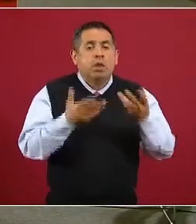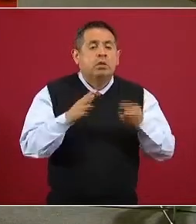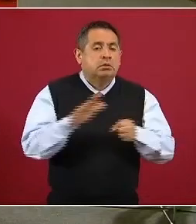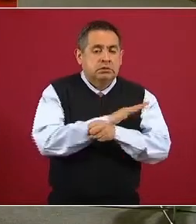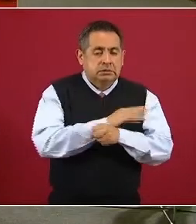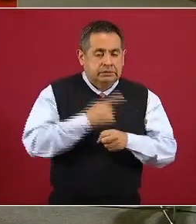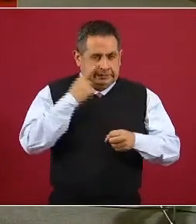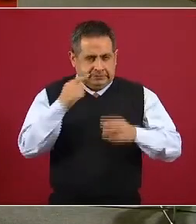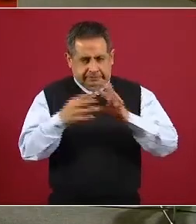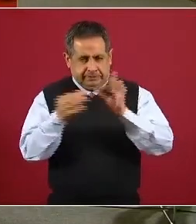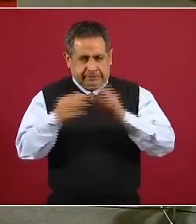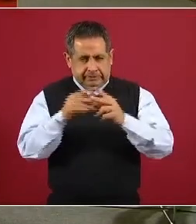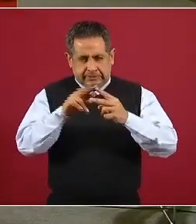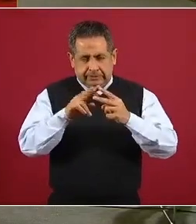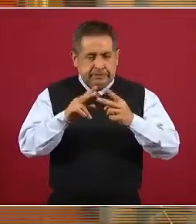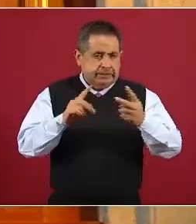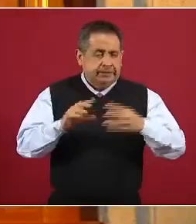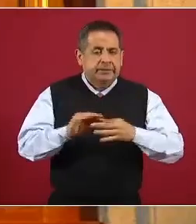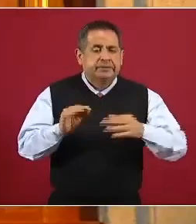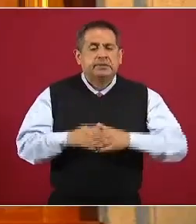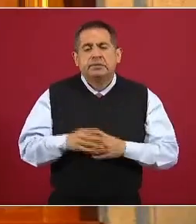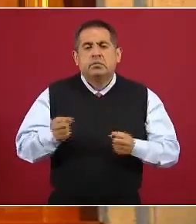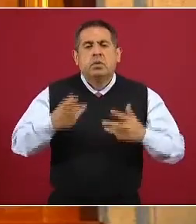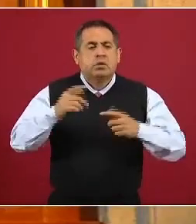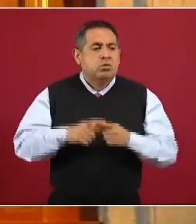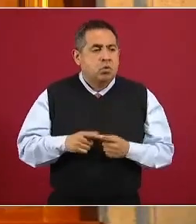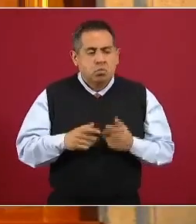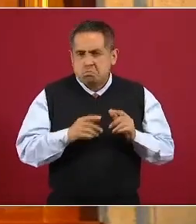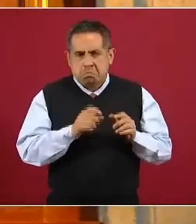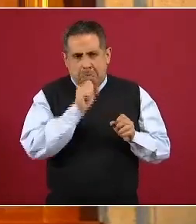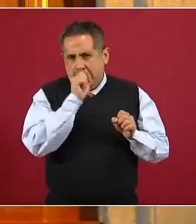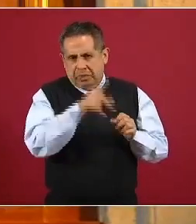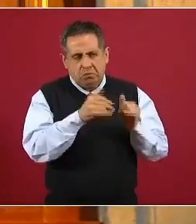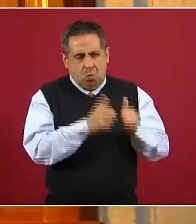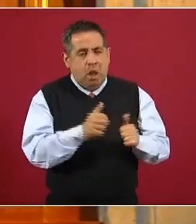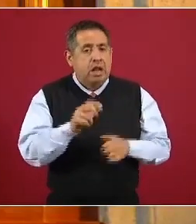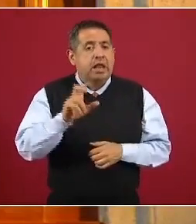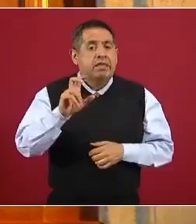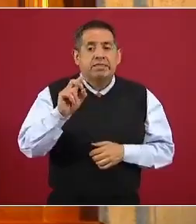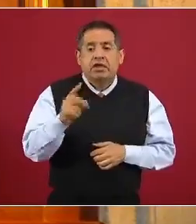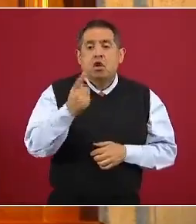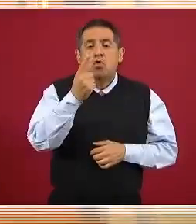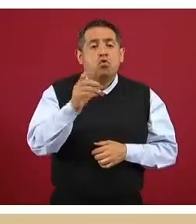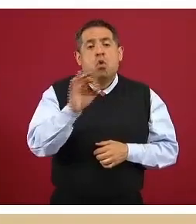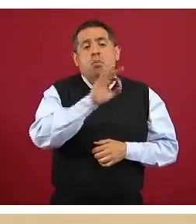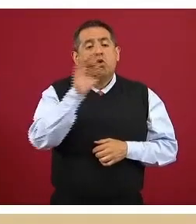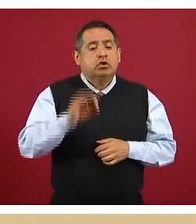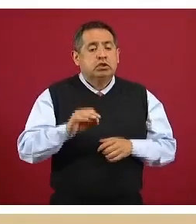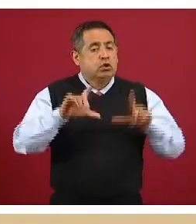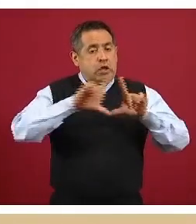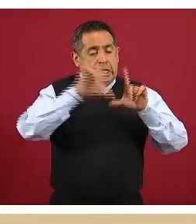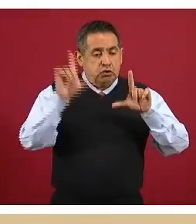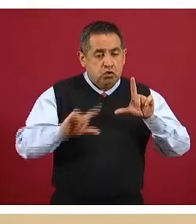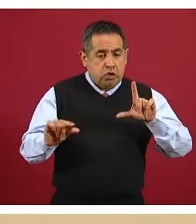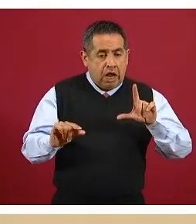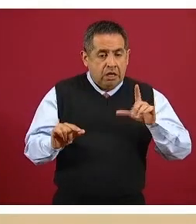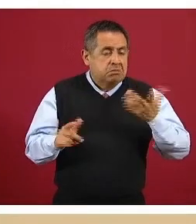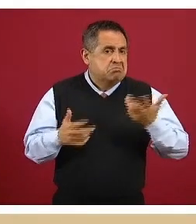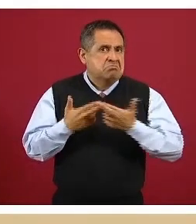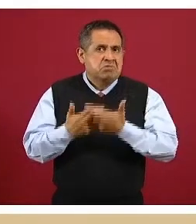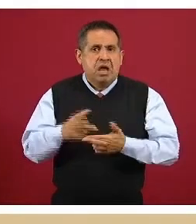últimas diapositivas del escenario, prácticamente sin movimientos, 31% a nivel nacional, lo que